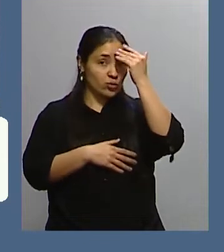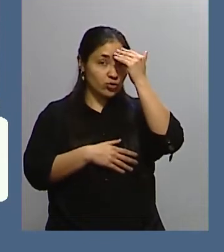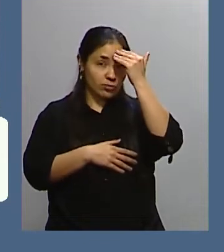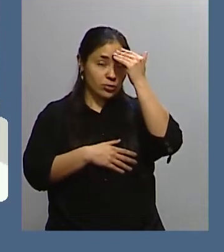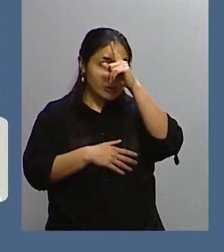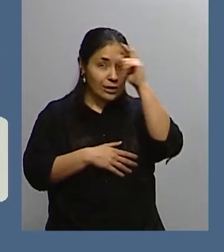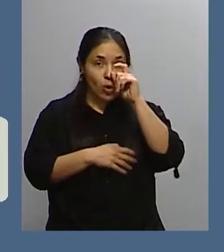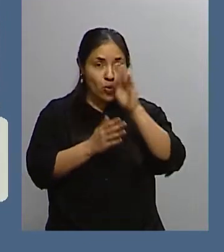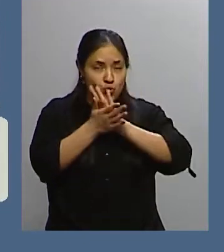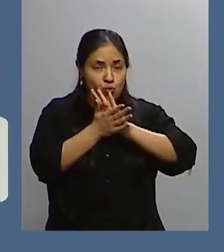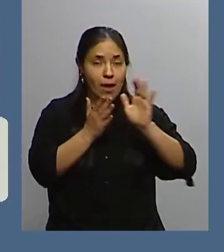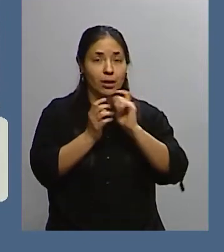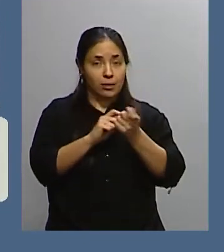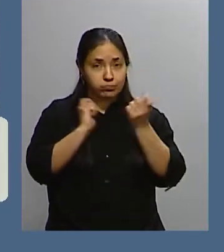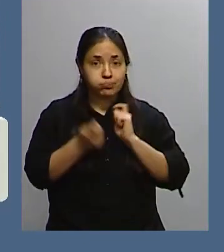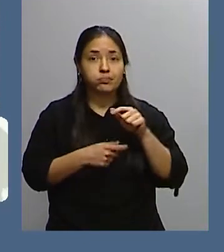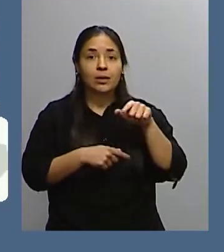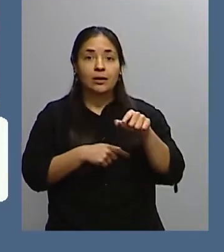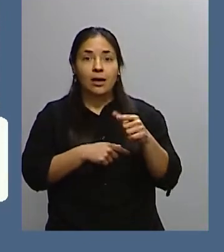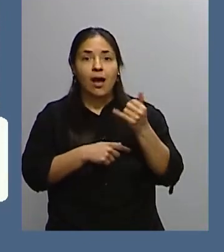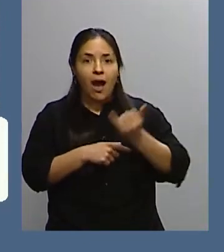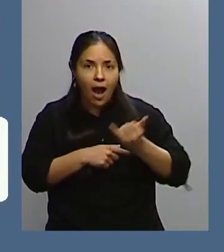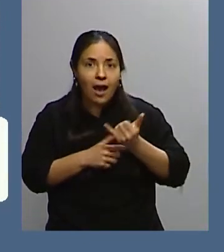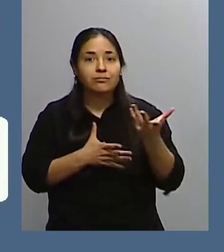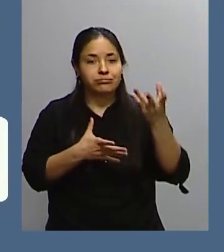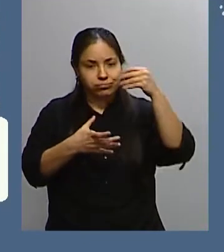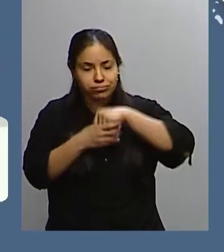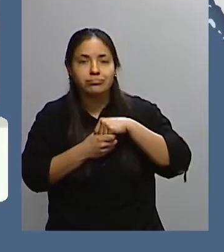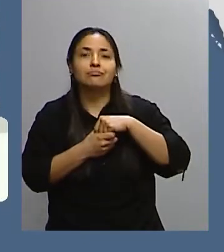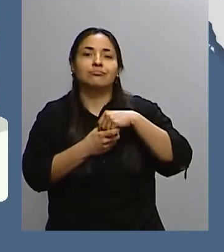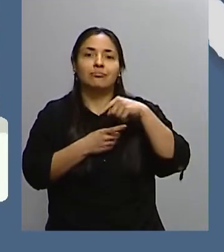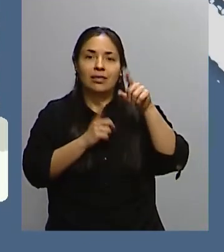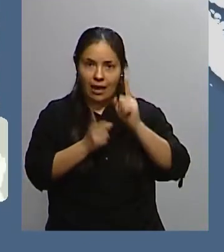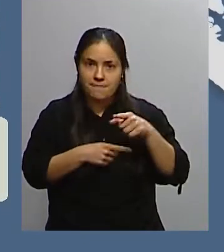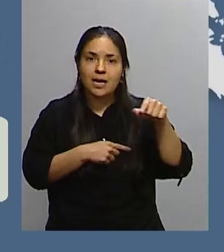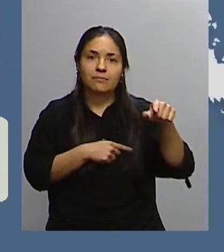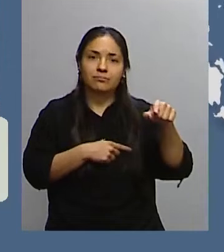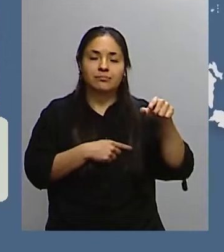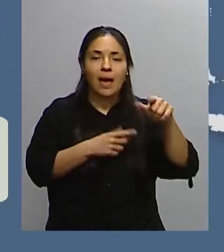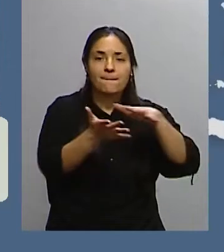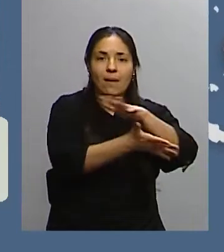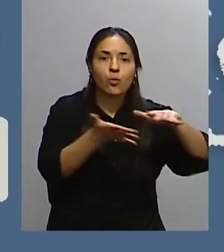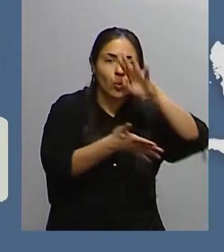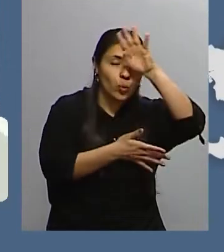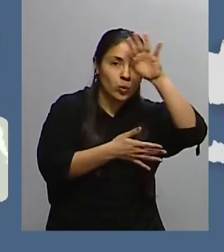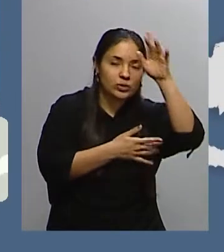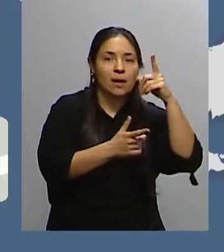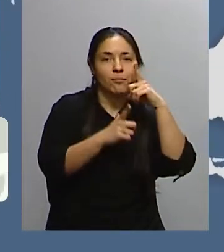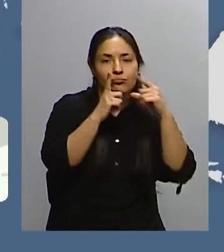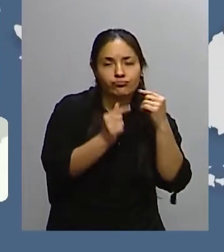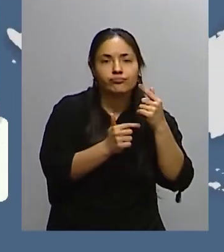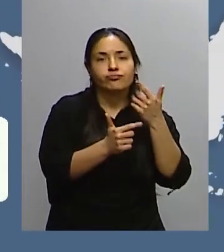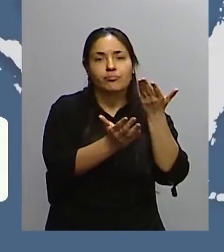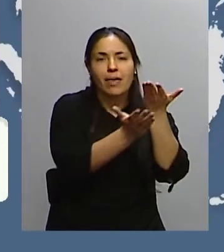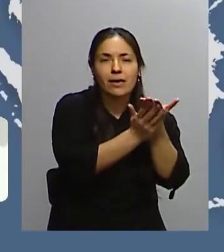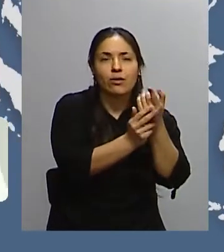trae o adecuadamente recepta, contiene los reclamos del pueblo mapuche y de los otros pueblos originarios de Chile,